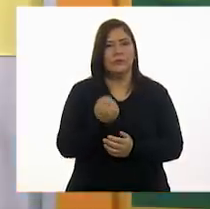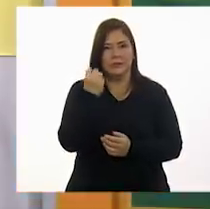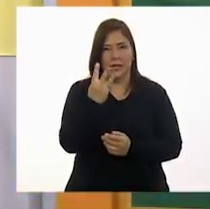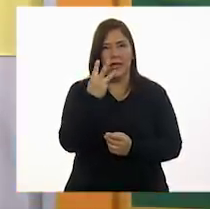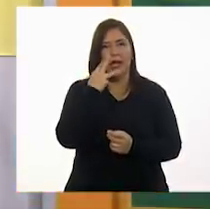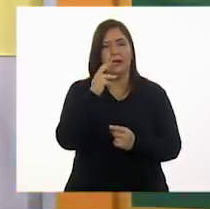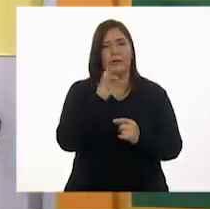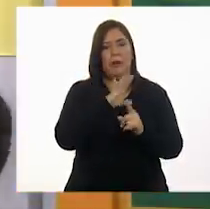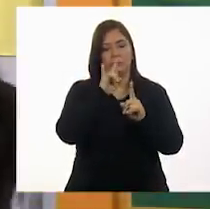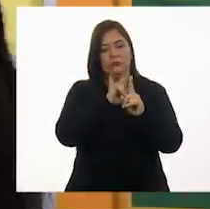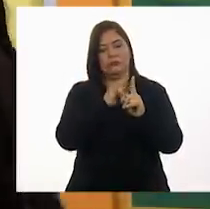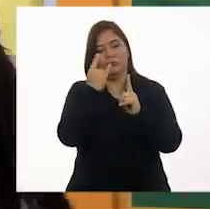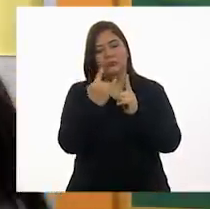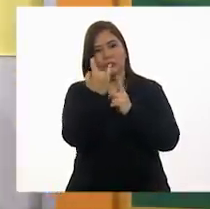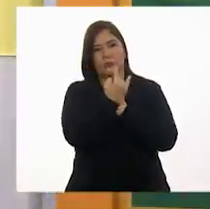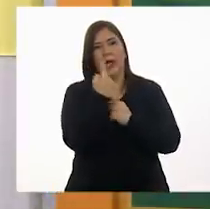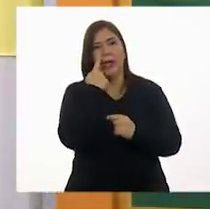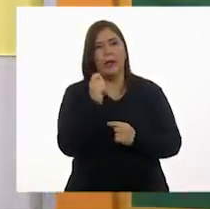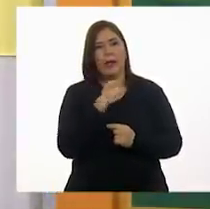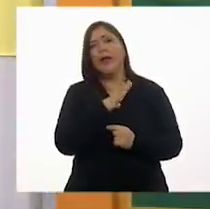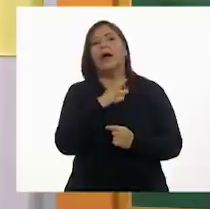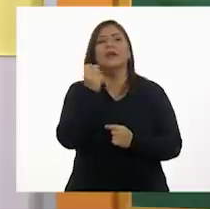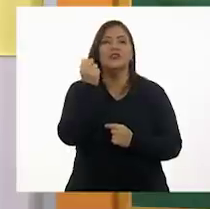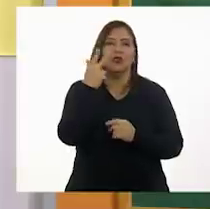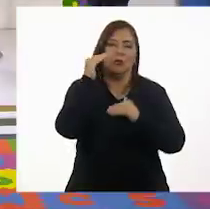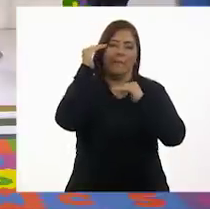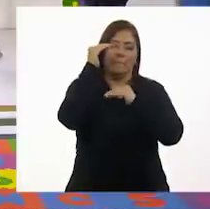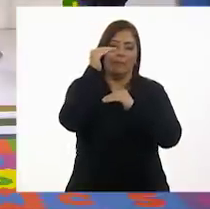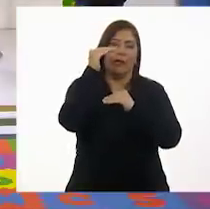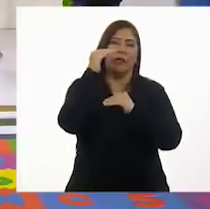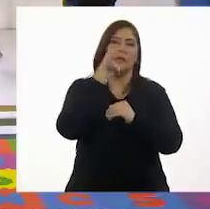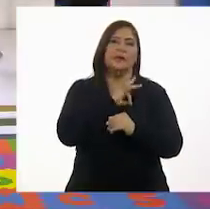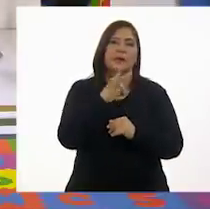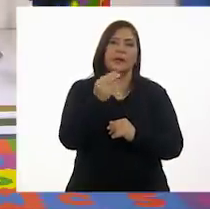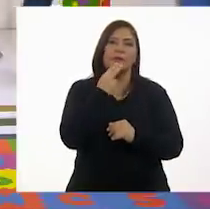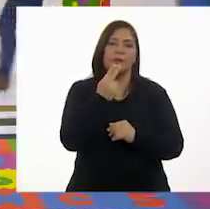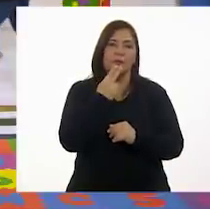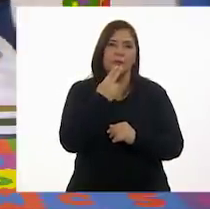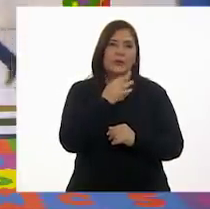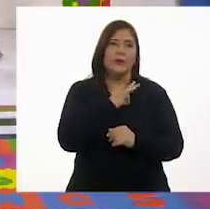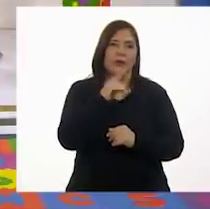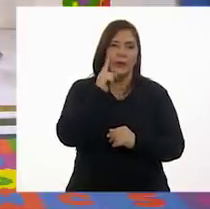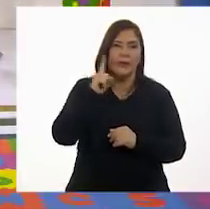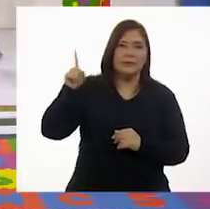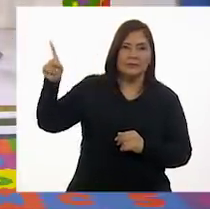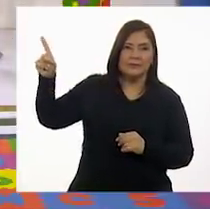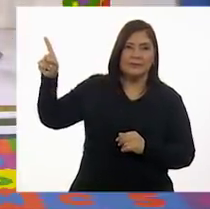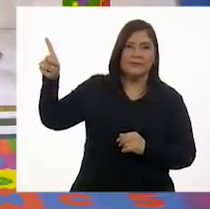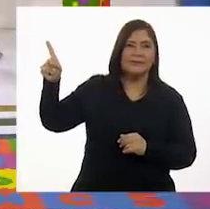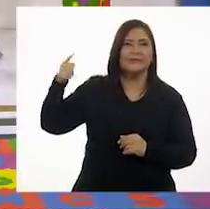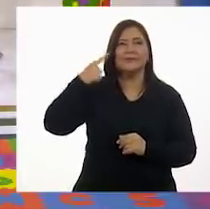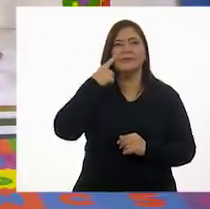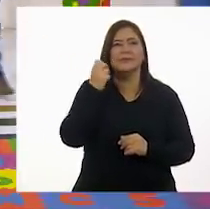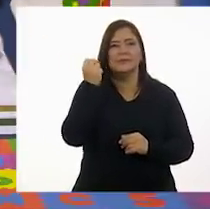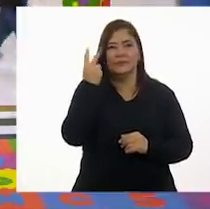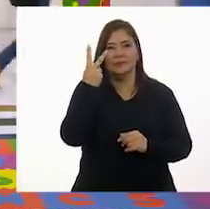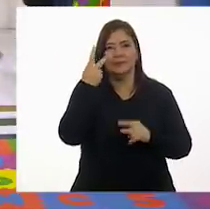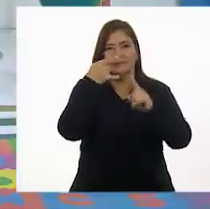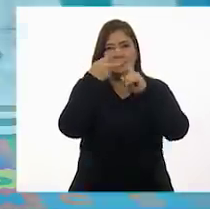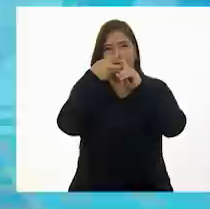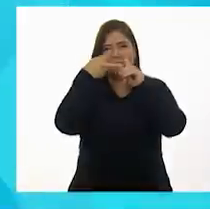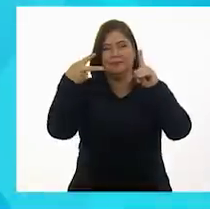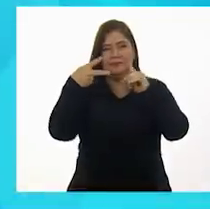Tres caras. Y ahora tenemos las dos bases que va a ocupar. Pilar, aquí están tus dos triángulos, que son las bases.